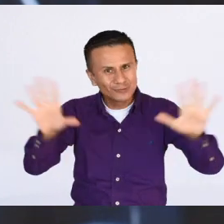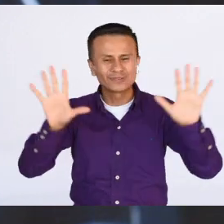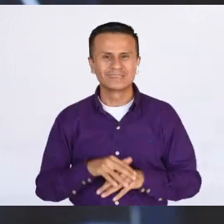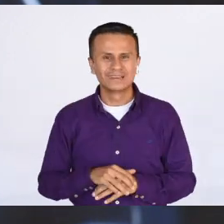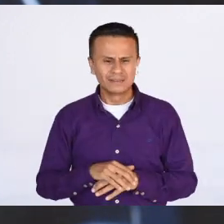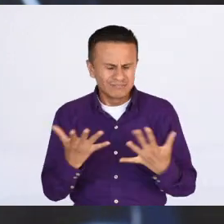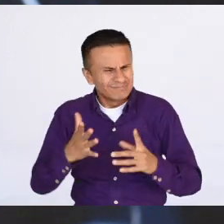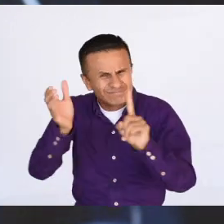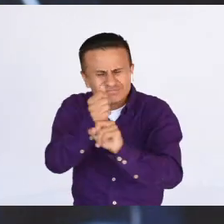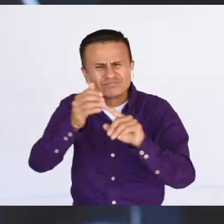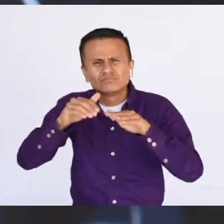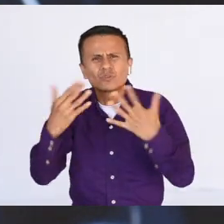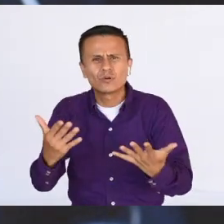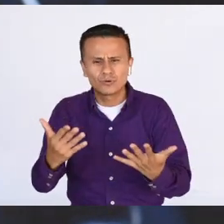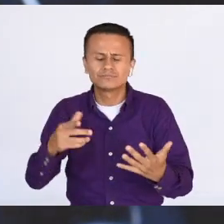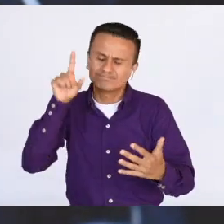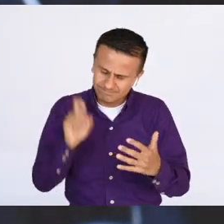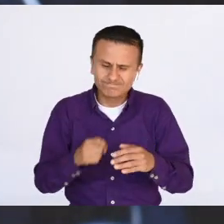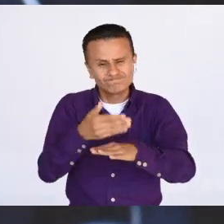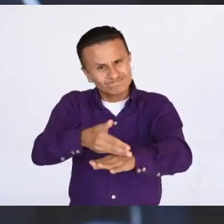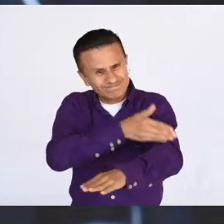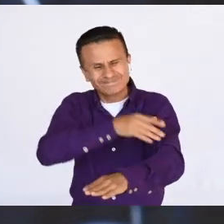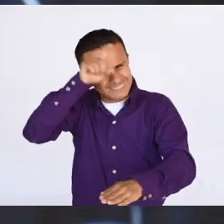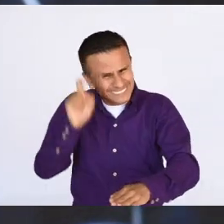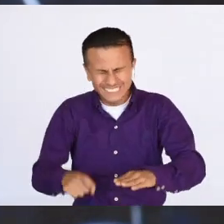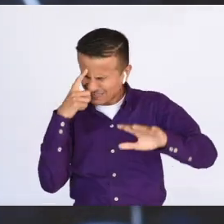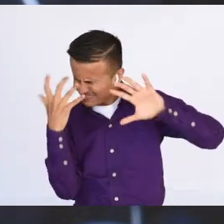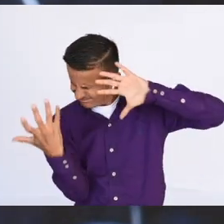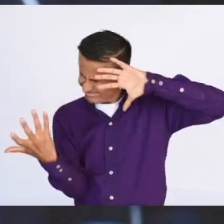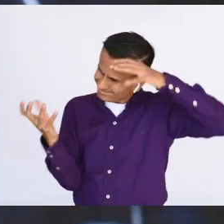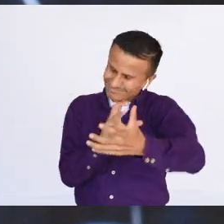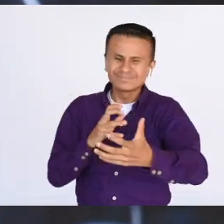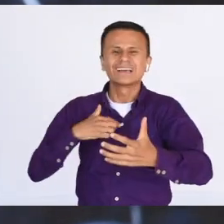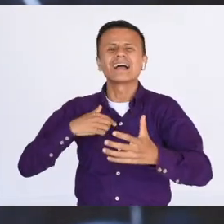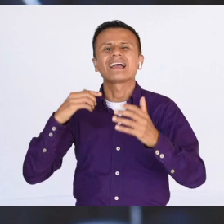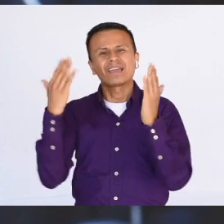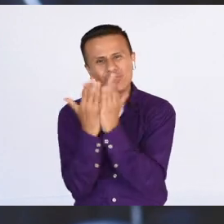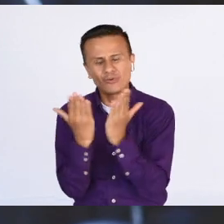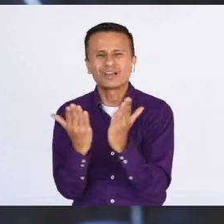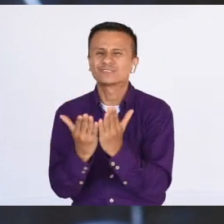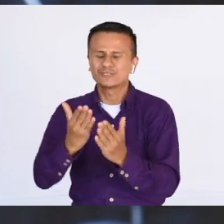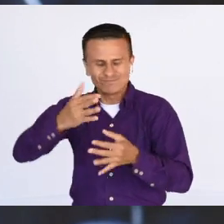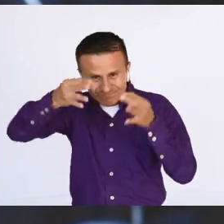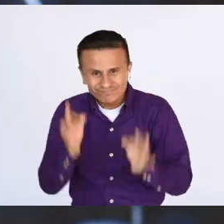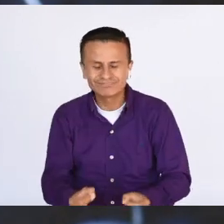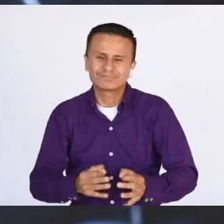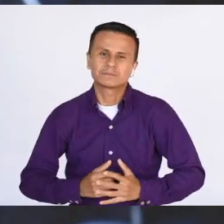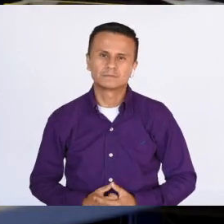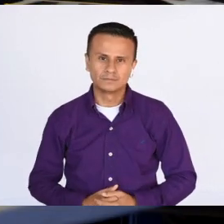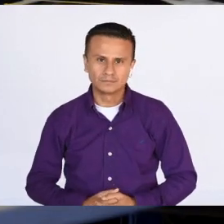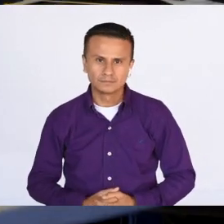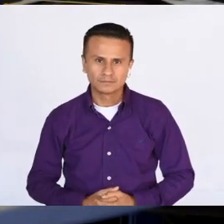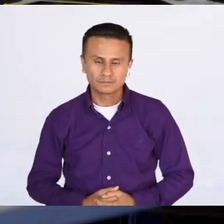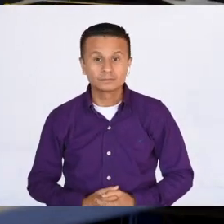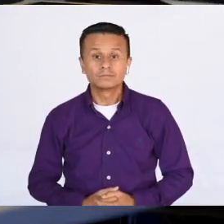puede lograr si tú no haces una transformación real en la educación.